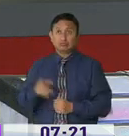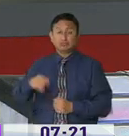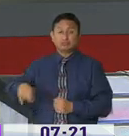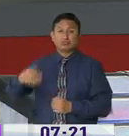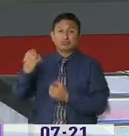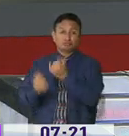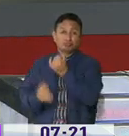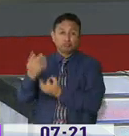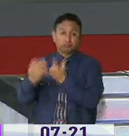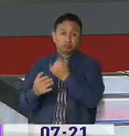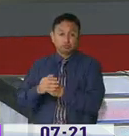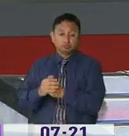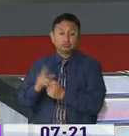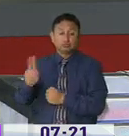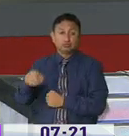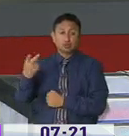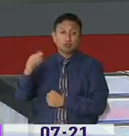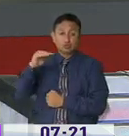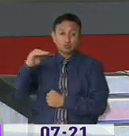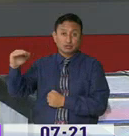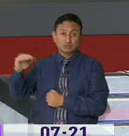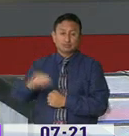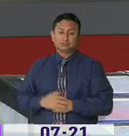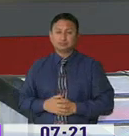piso del inmueble. Veamos.